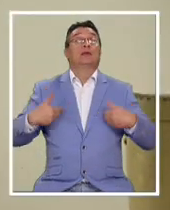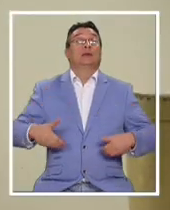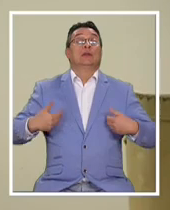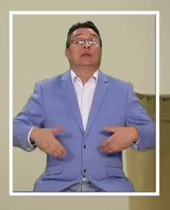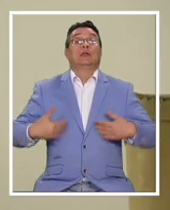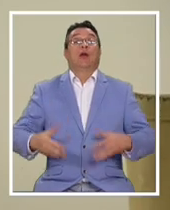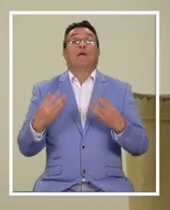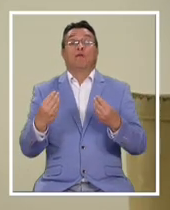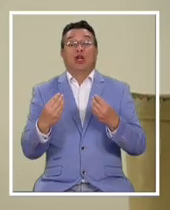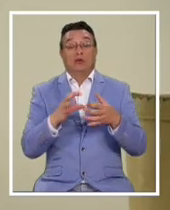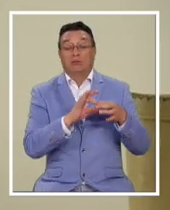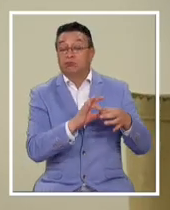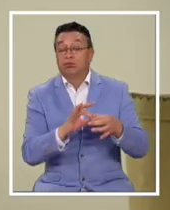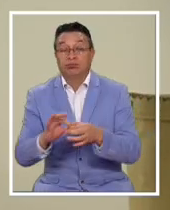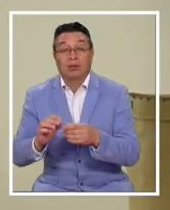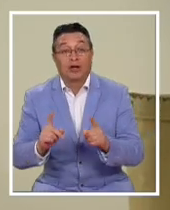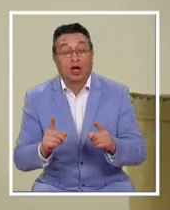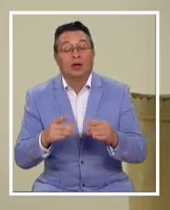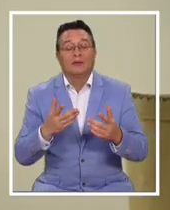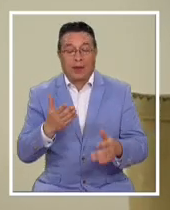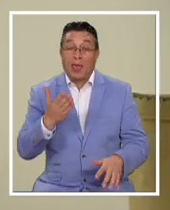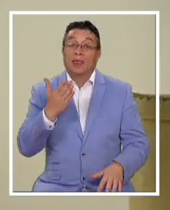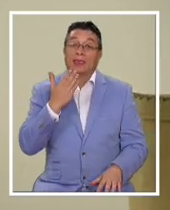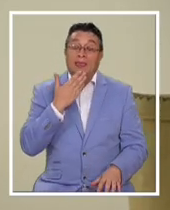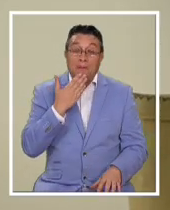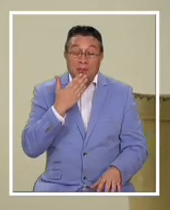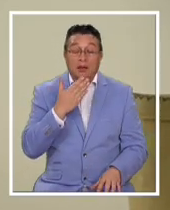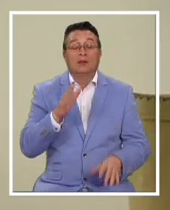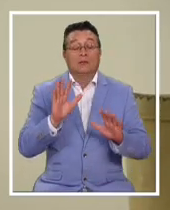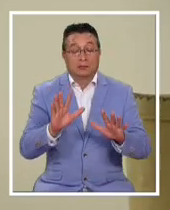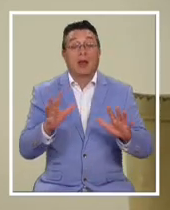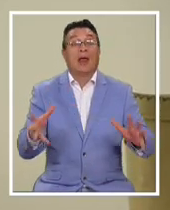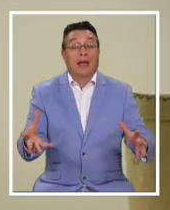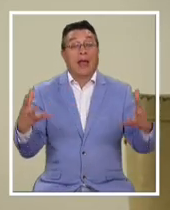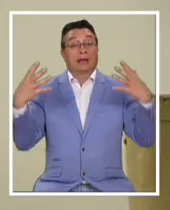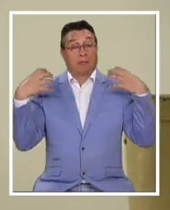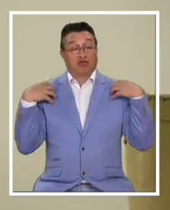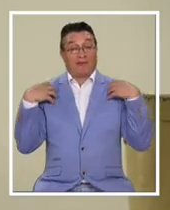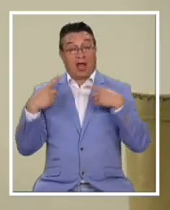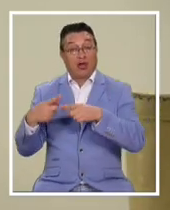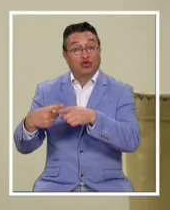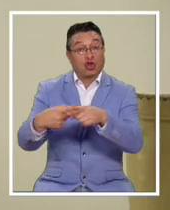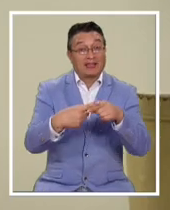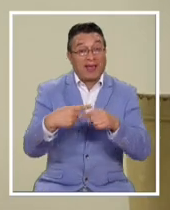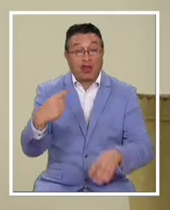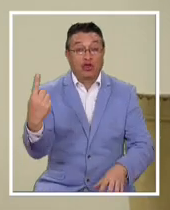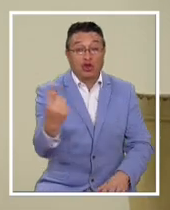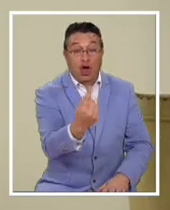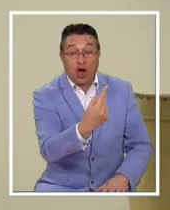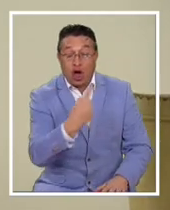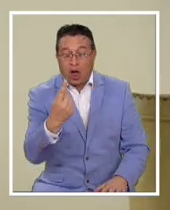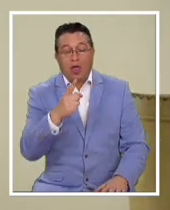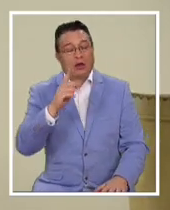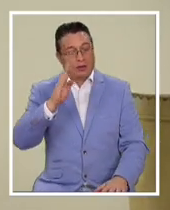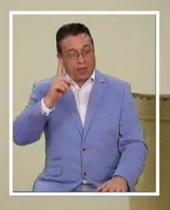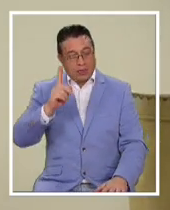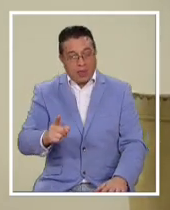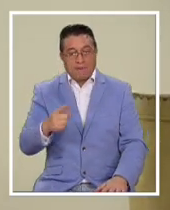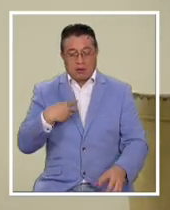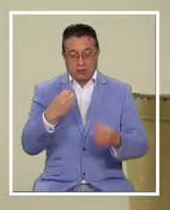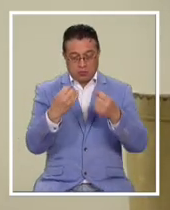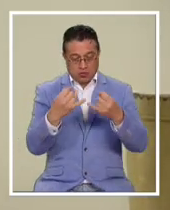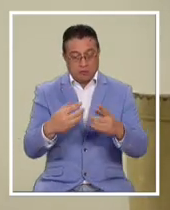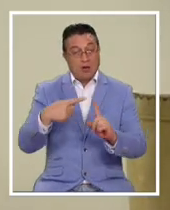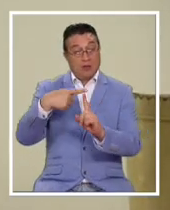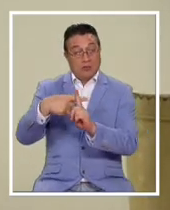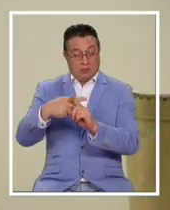buenos resultados. Así también queremos saber que es responsabilidad de la sociedad completa mantener estos buenos